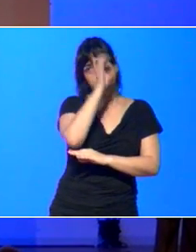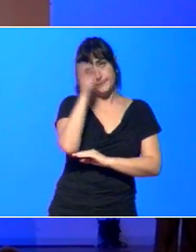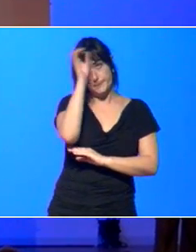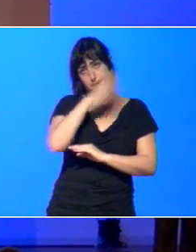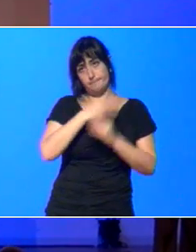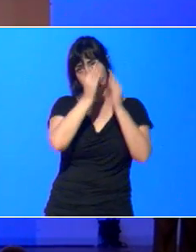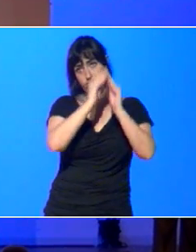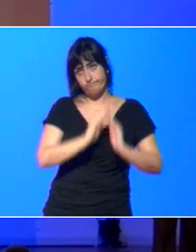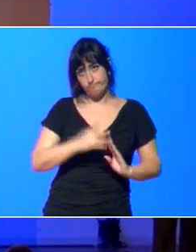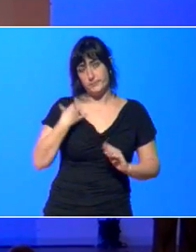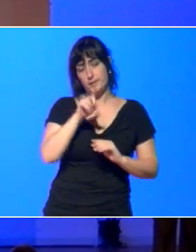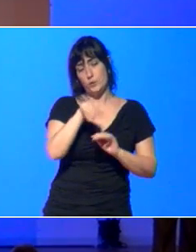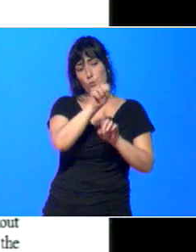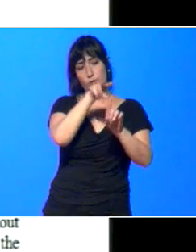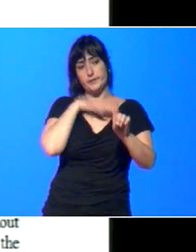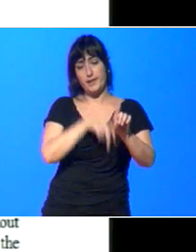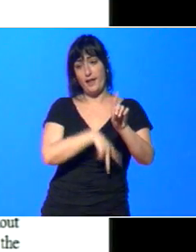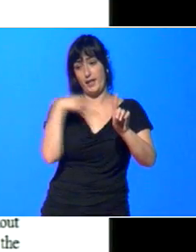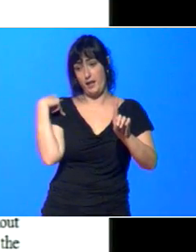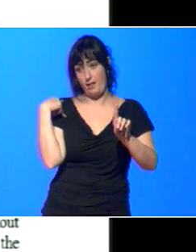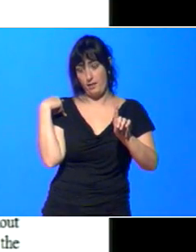observación general que es todo un